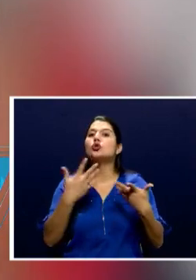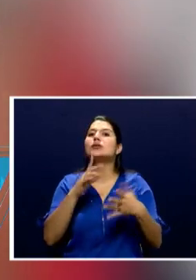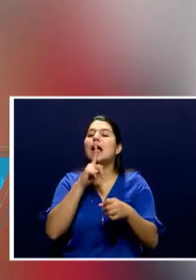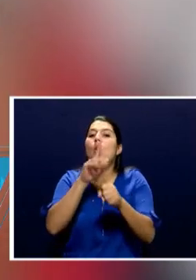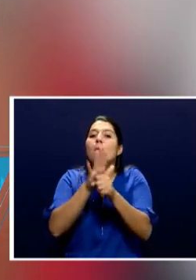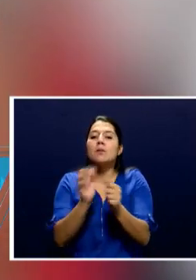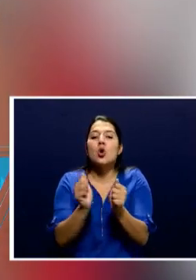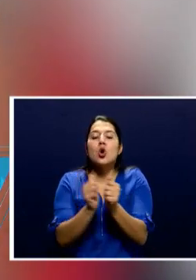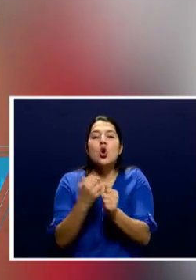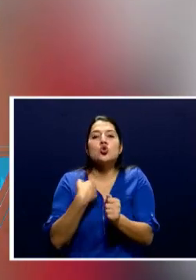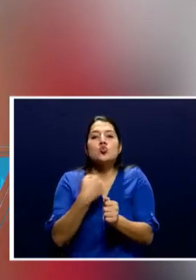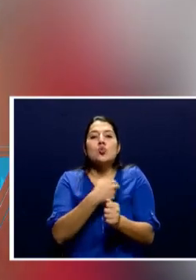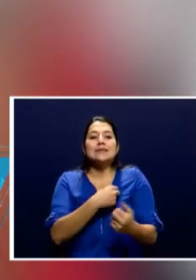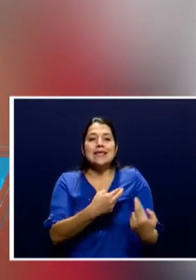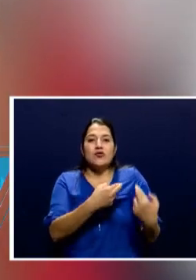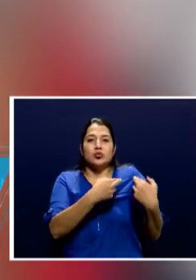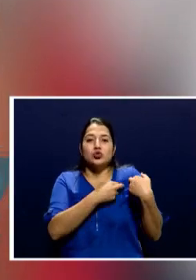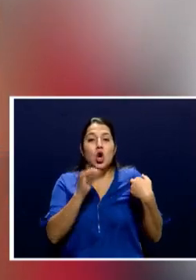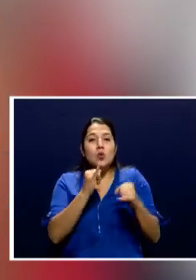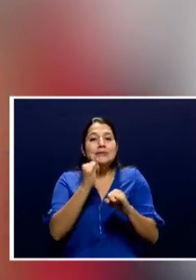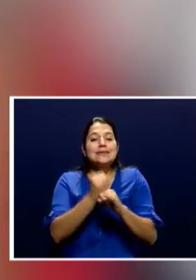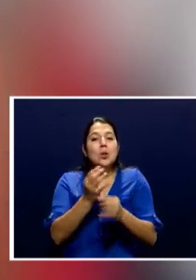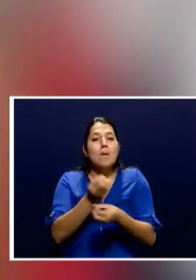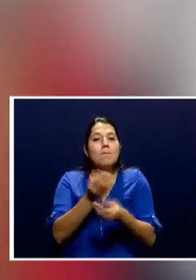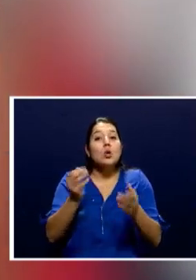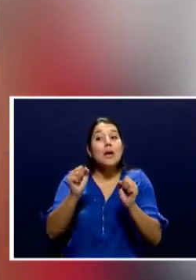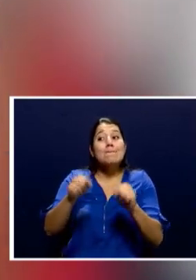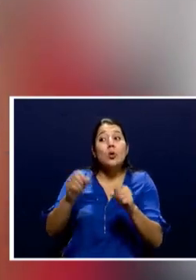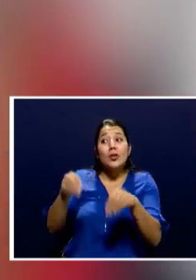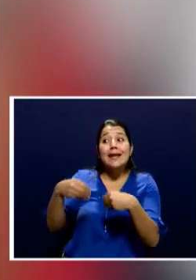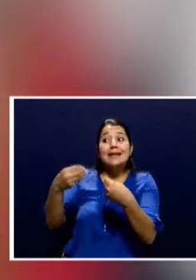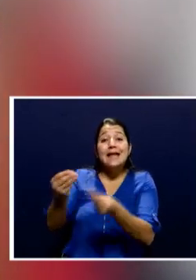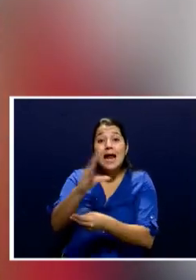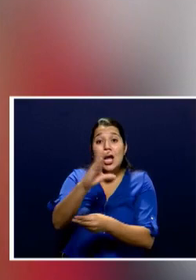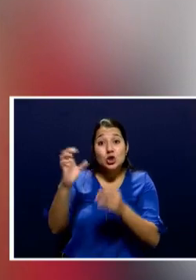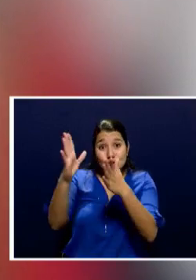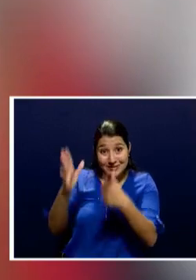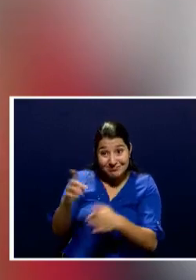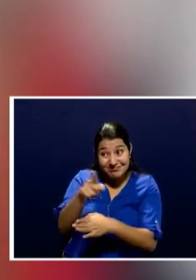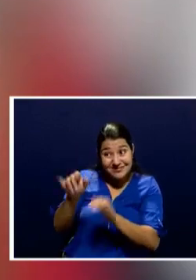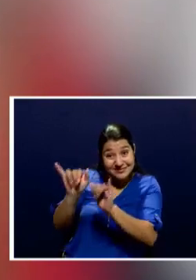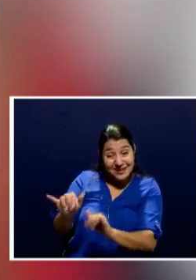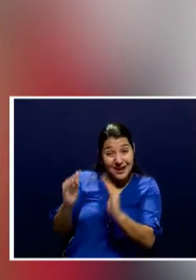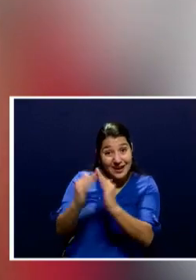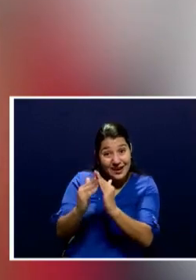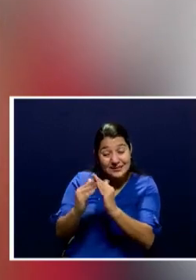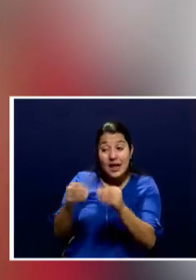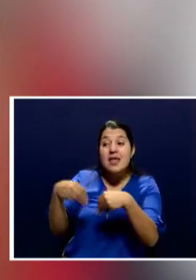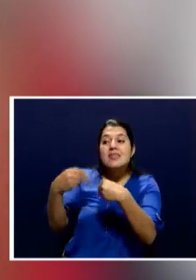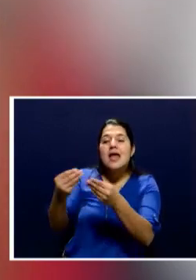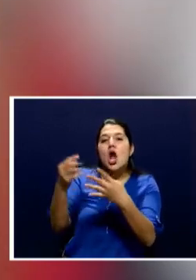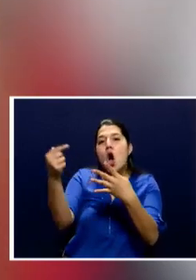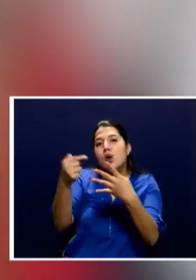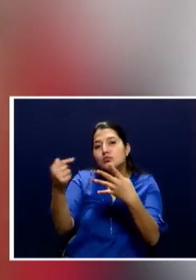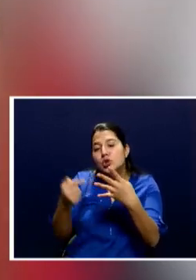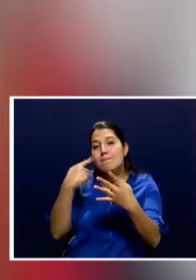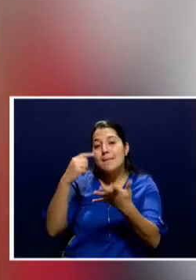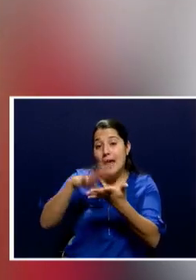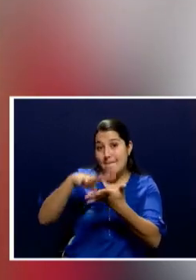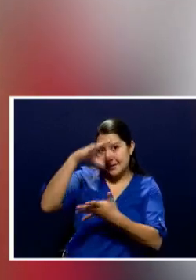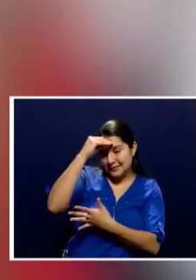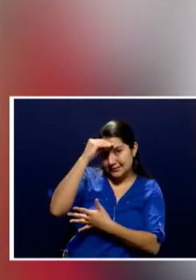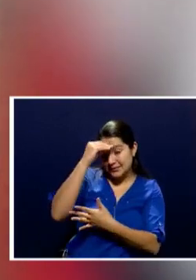nuestro deber como instituciones públicas de ofrecer a los costarricenses que están en su casa opciones y herramientas para el aprendizaje. Es